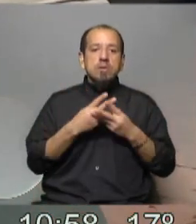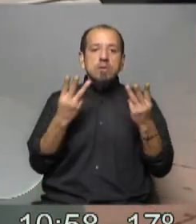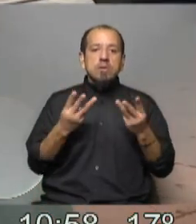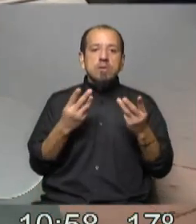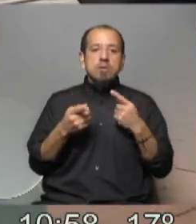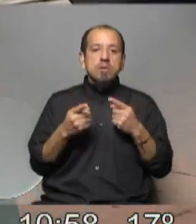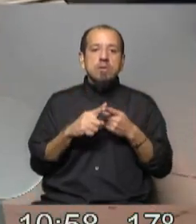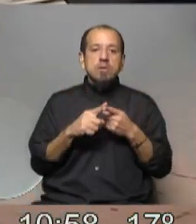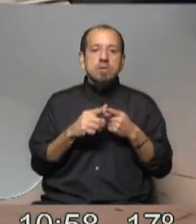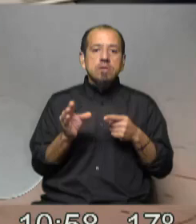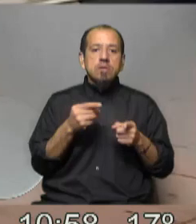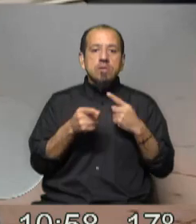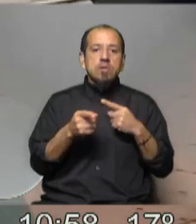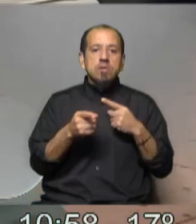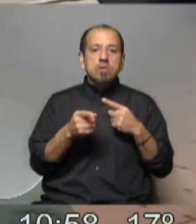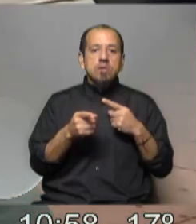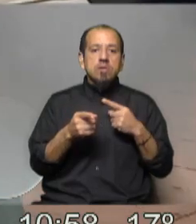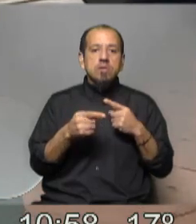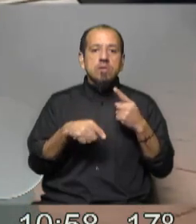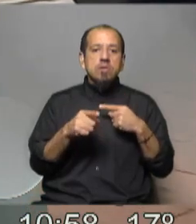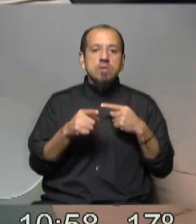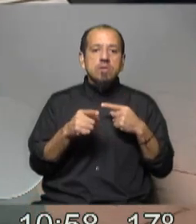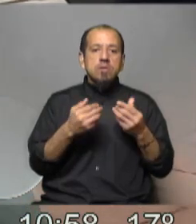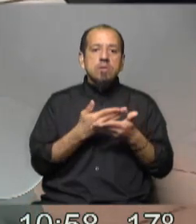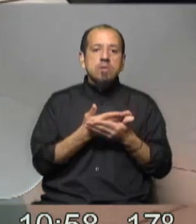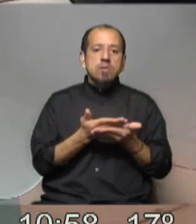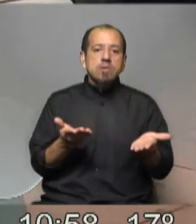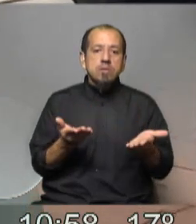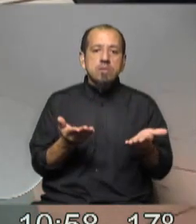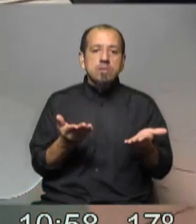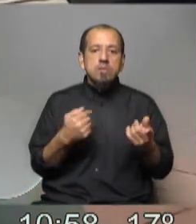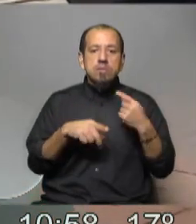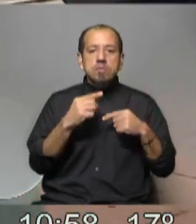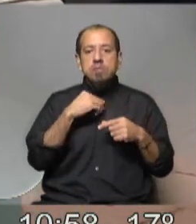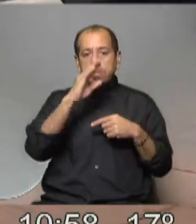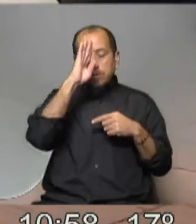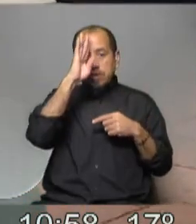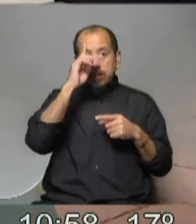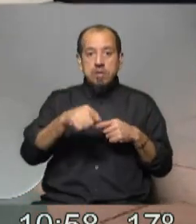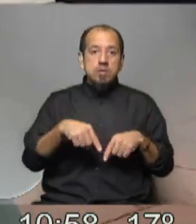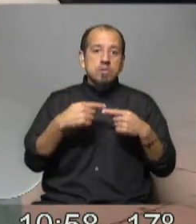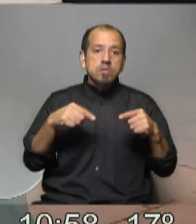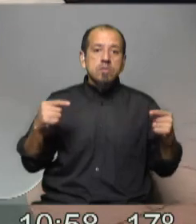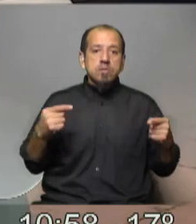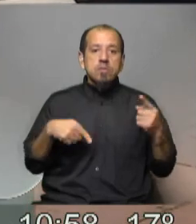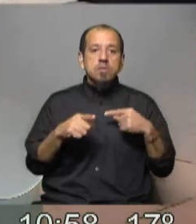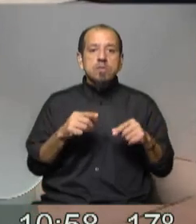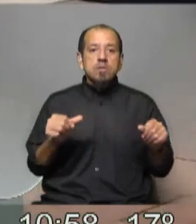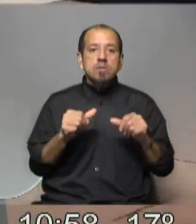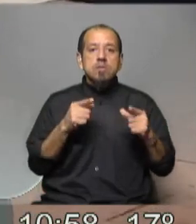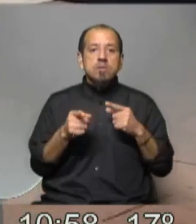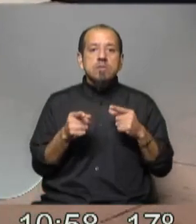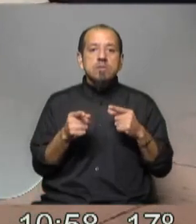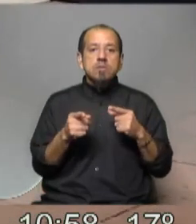todo lo que te gusta y le pones cariño y atención, aprendés, cualquier sea el oficio que hagas. En este